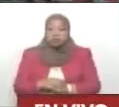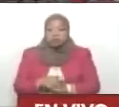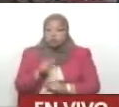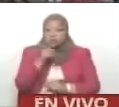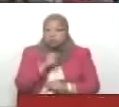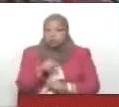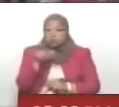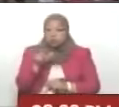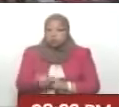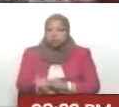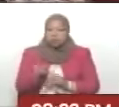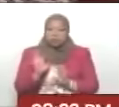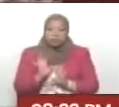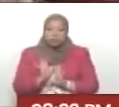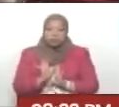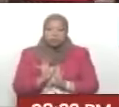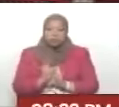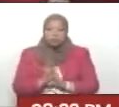existimos,